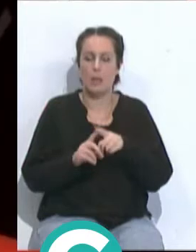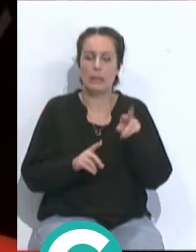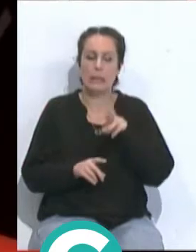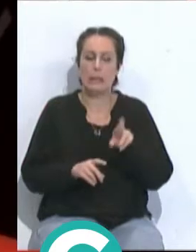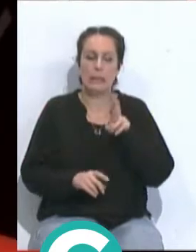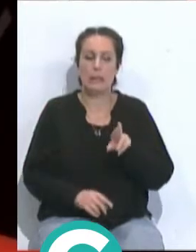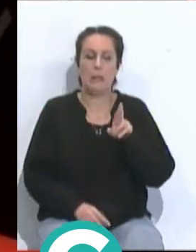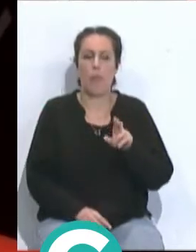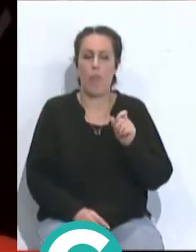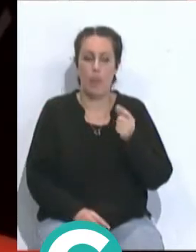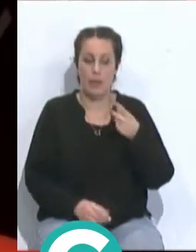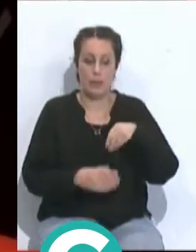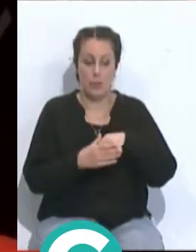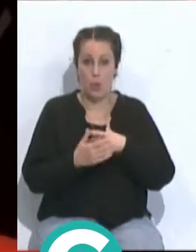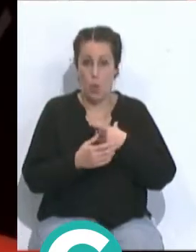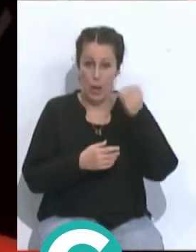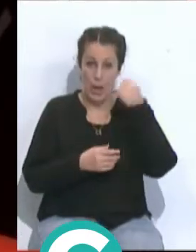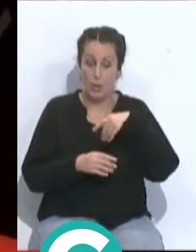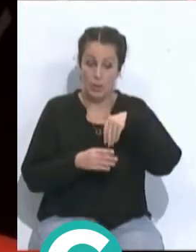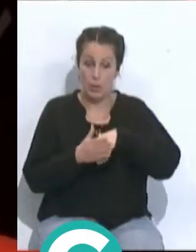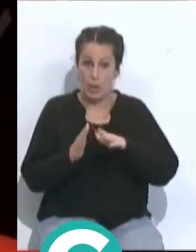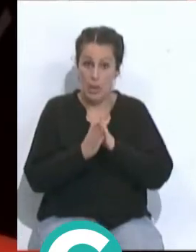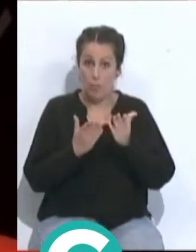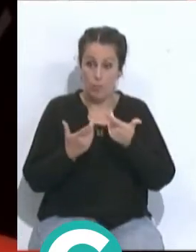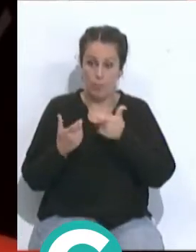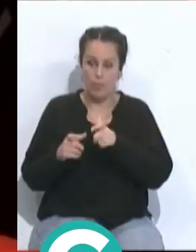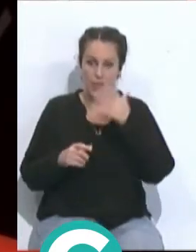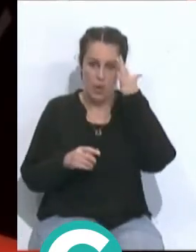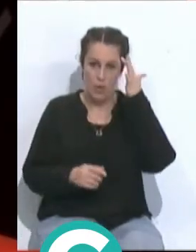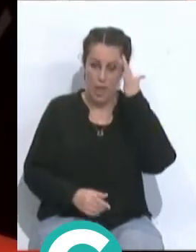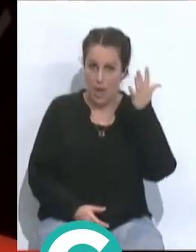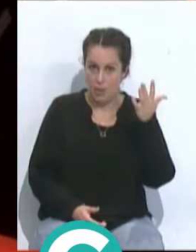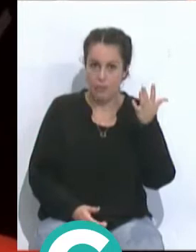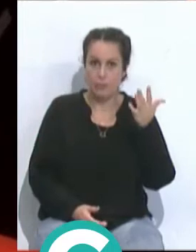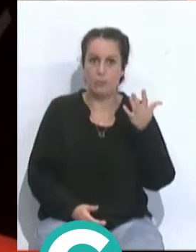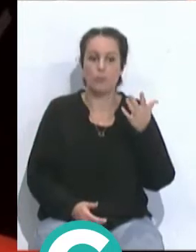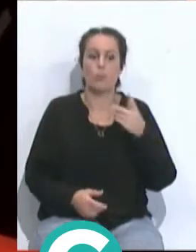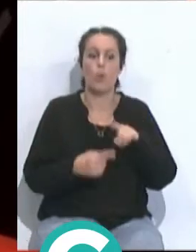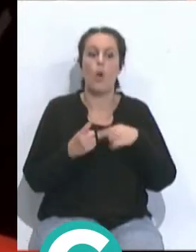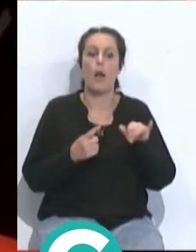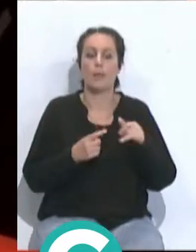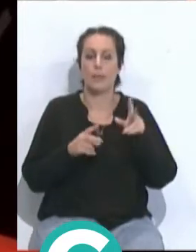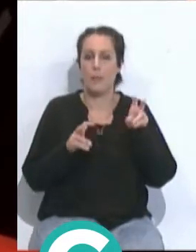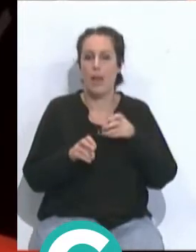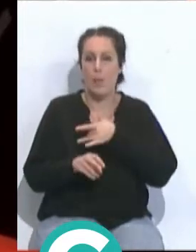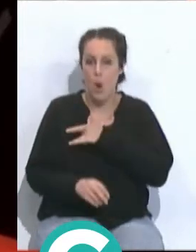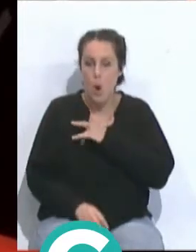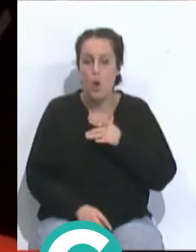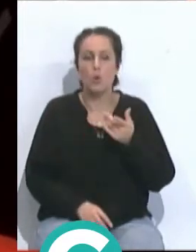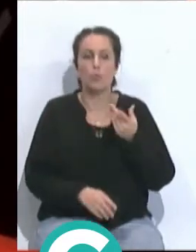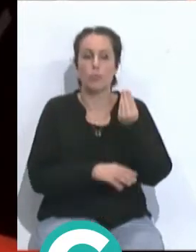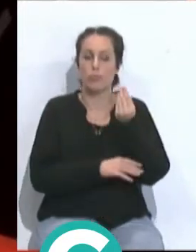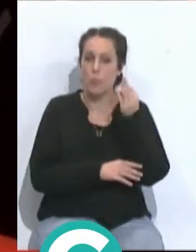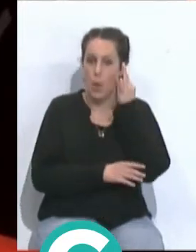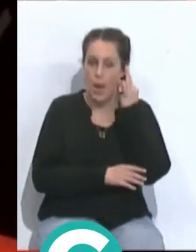se repite en la obra de Juan Carlos, y de hecho en el libro un apartado es dedicado a la filosofía. Y bueno, luego también está el tema del amor, la figura